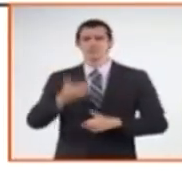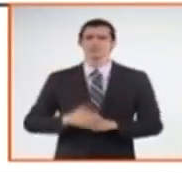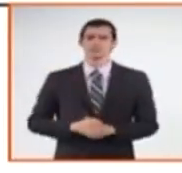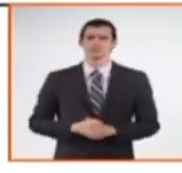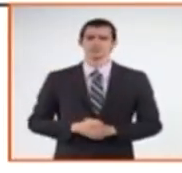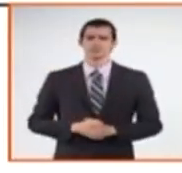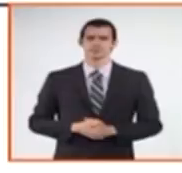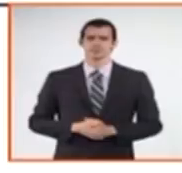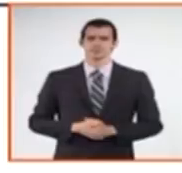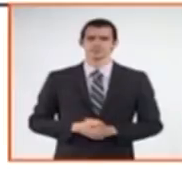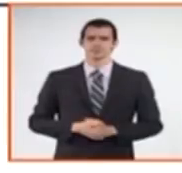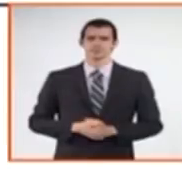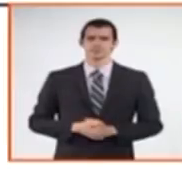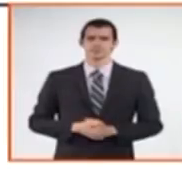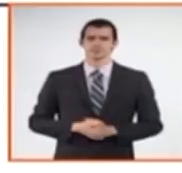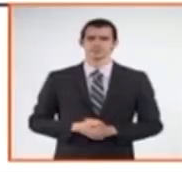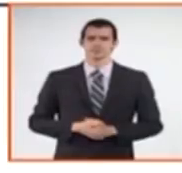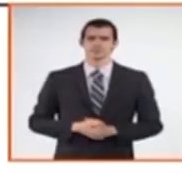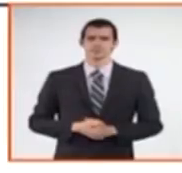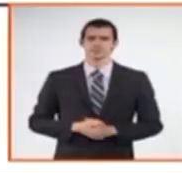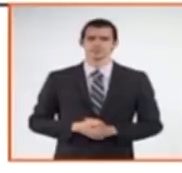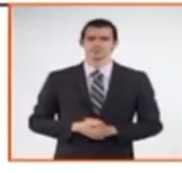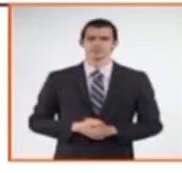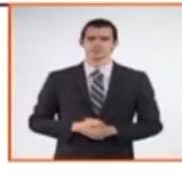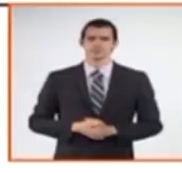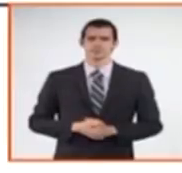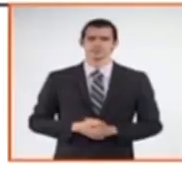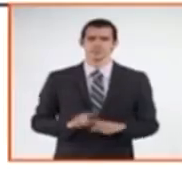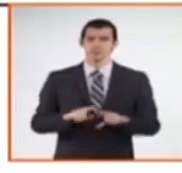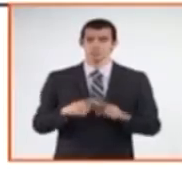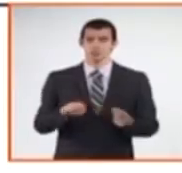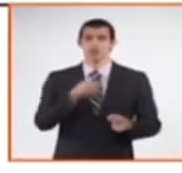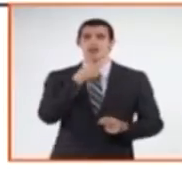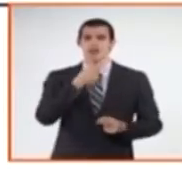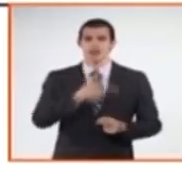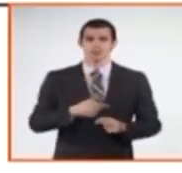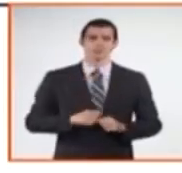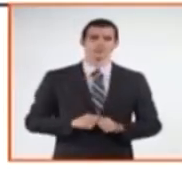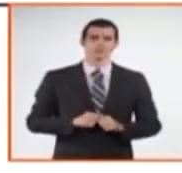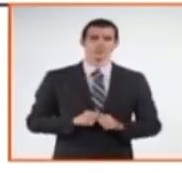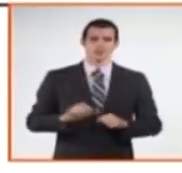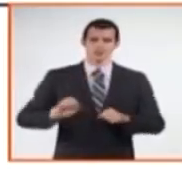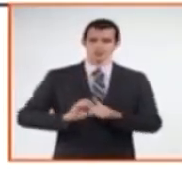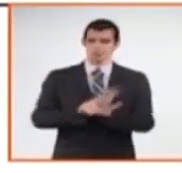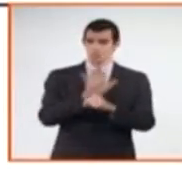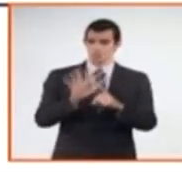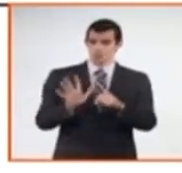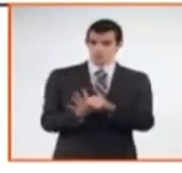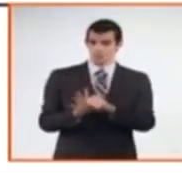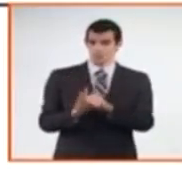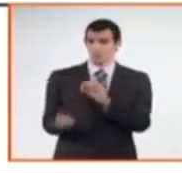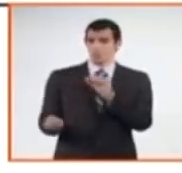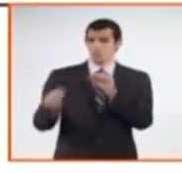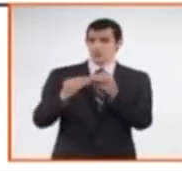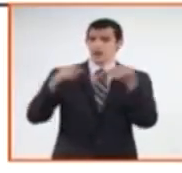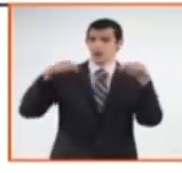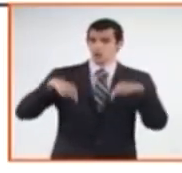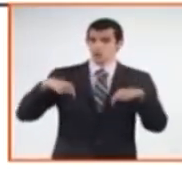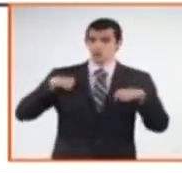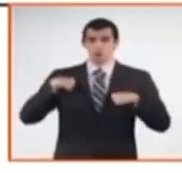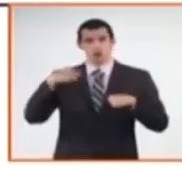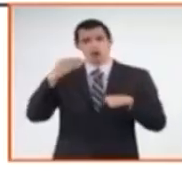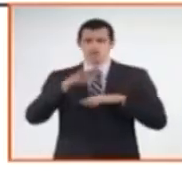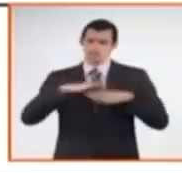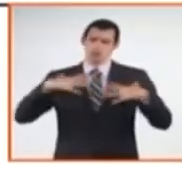anticuerpos pero se está manteniendo la parte del anticuerpo que tiene mayor afinidad qué es lo que se aspira algo con la memoria que sí que